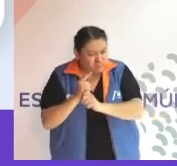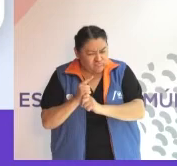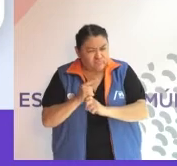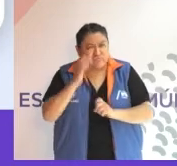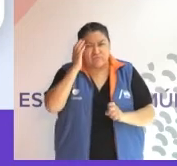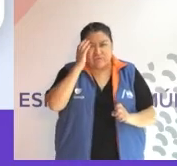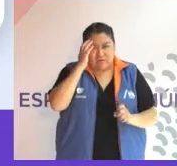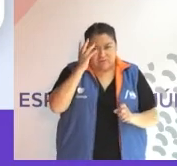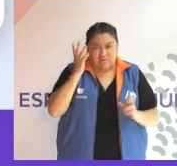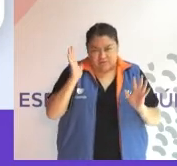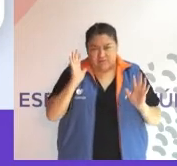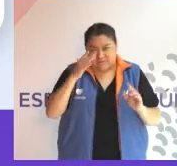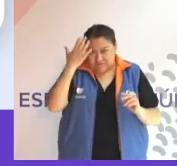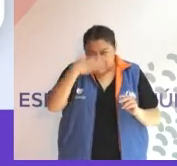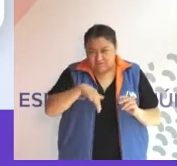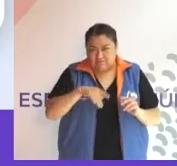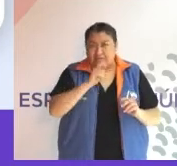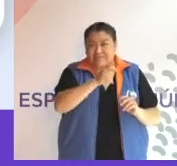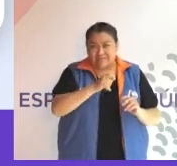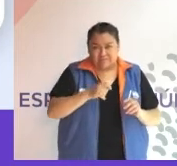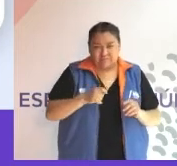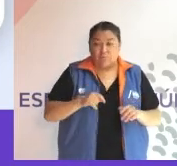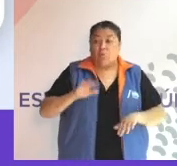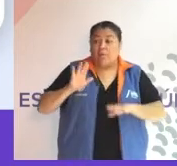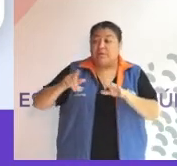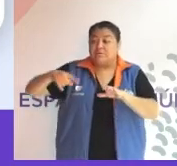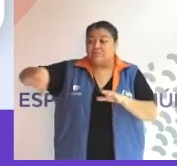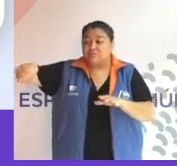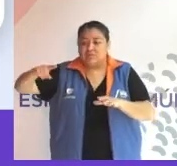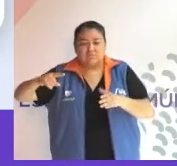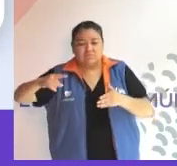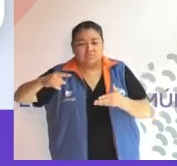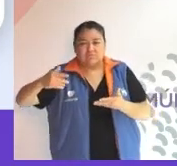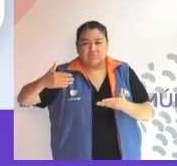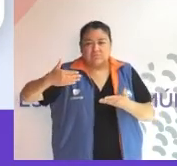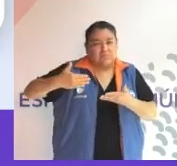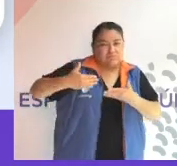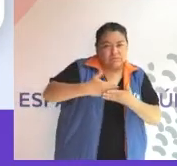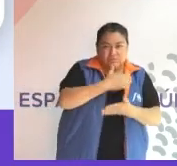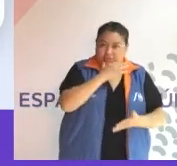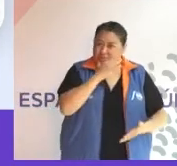espacio sideral donde no pueden validar la información.